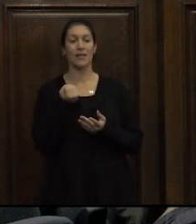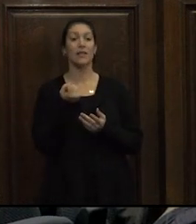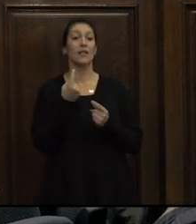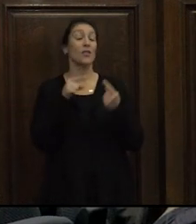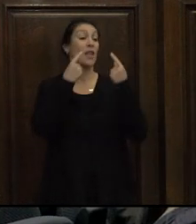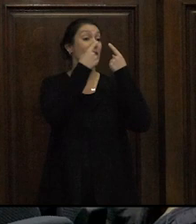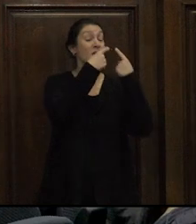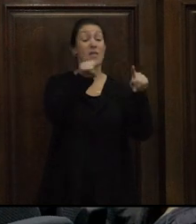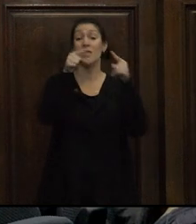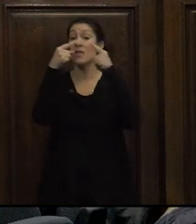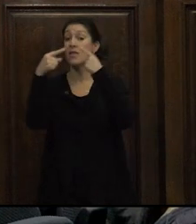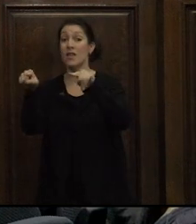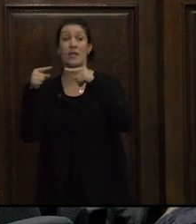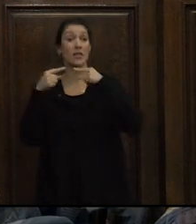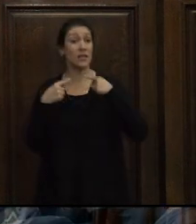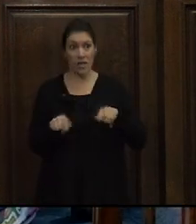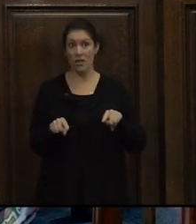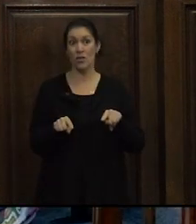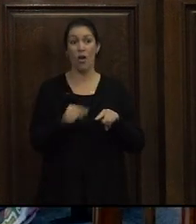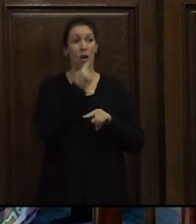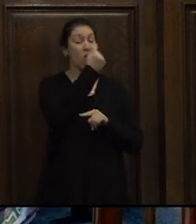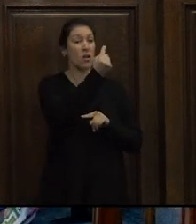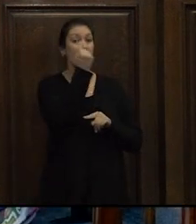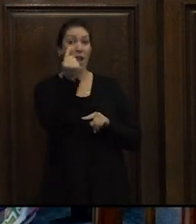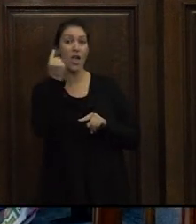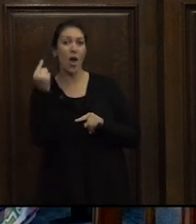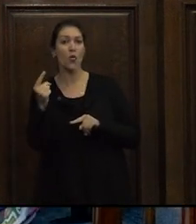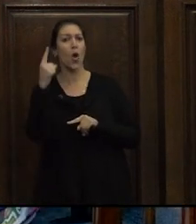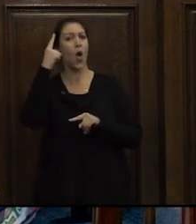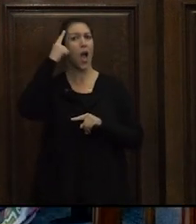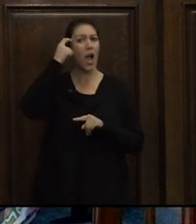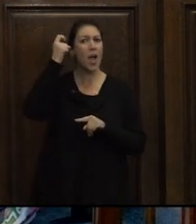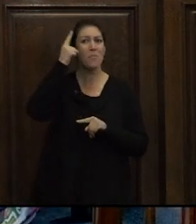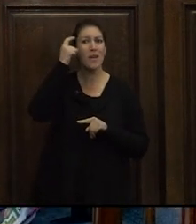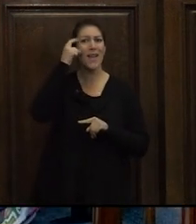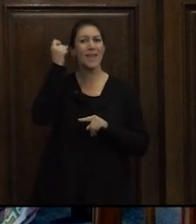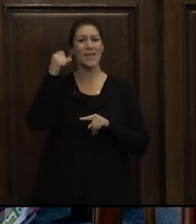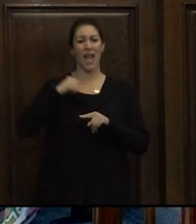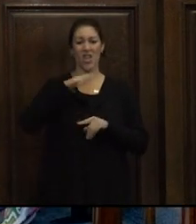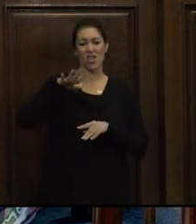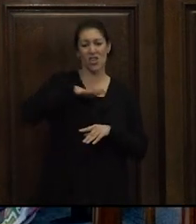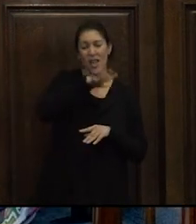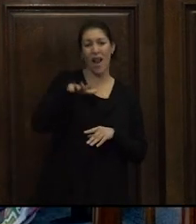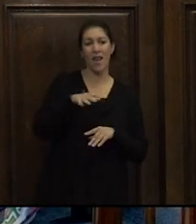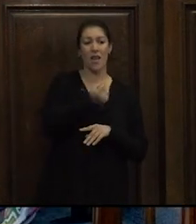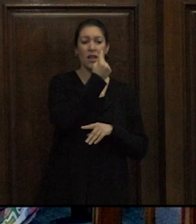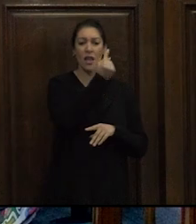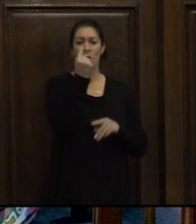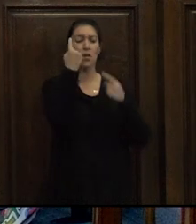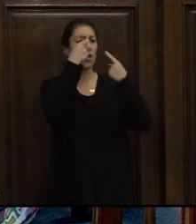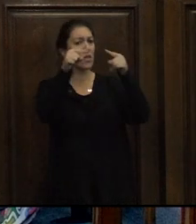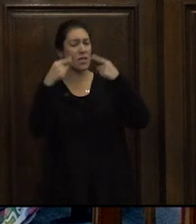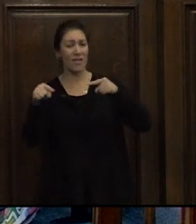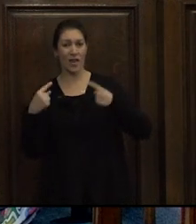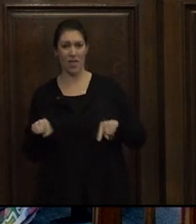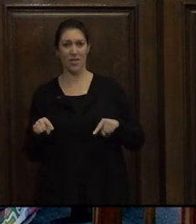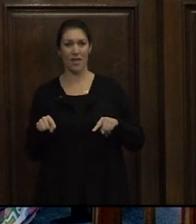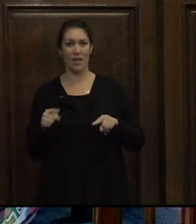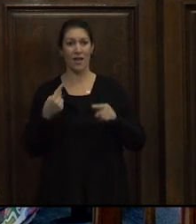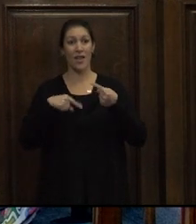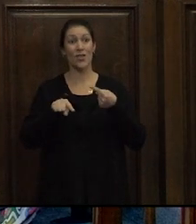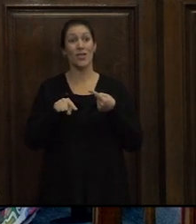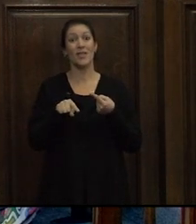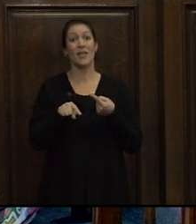distintos. Venimos de palos distintos y venimos de experimentos sociales diferentes y tenemos